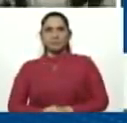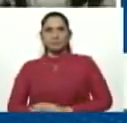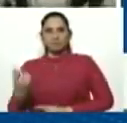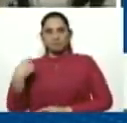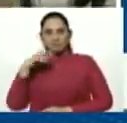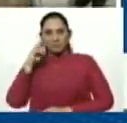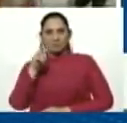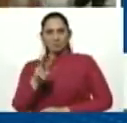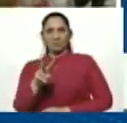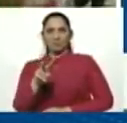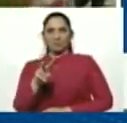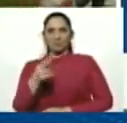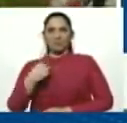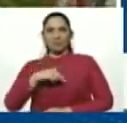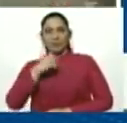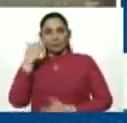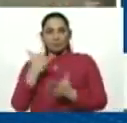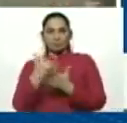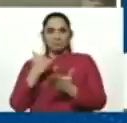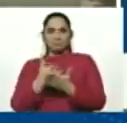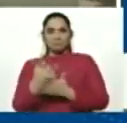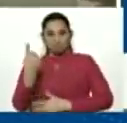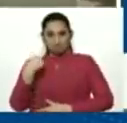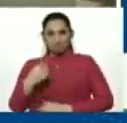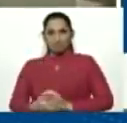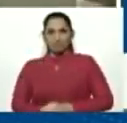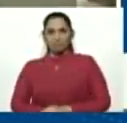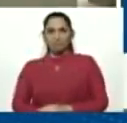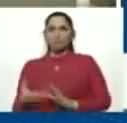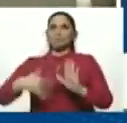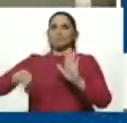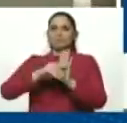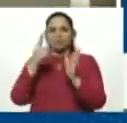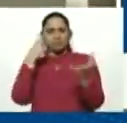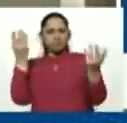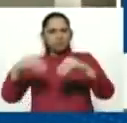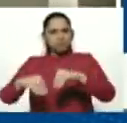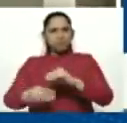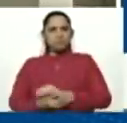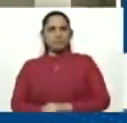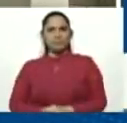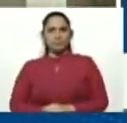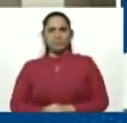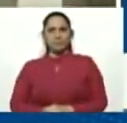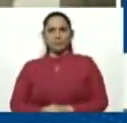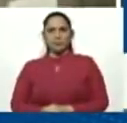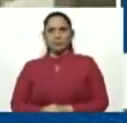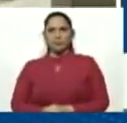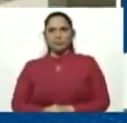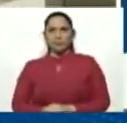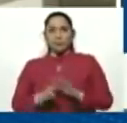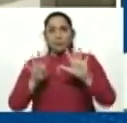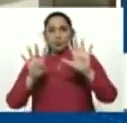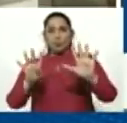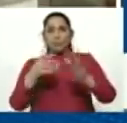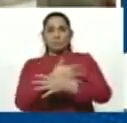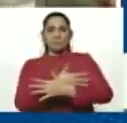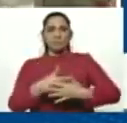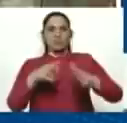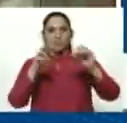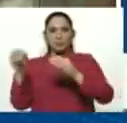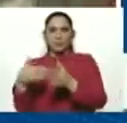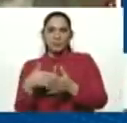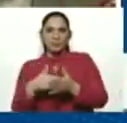estuvimos, fíjense ustedes, y ayer se ratificó el acuerdo de recorte de